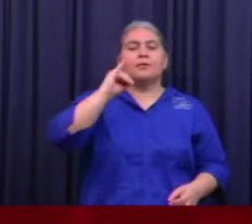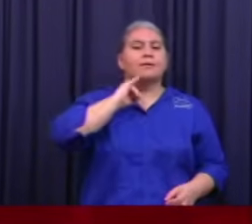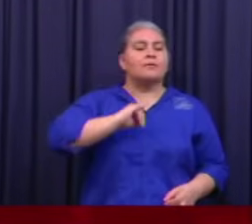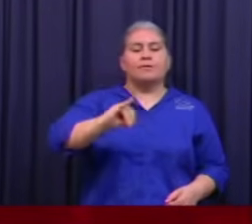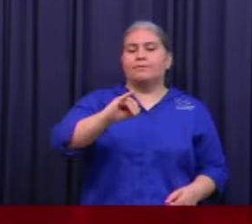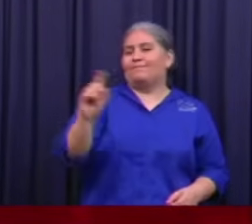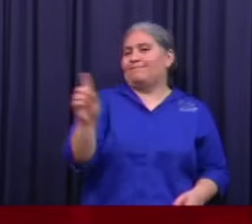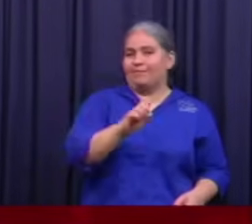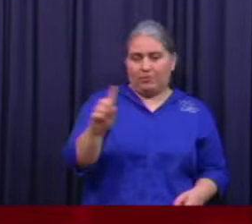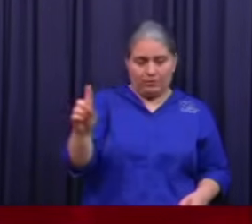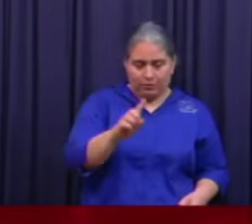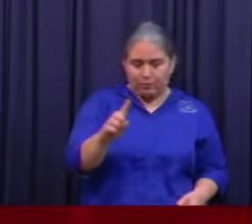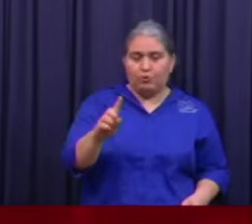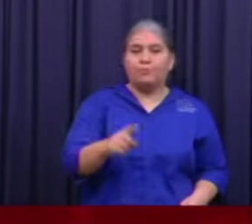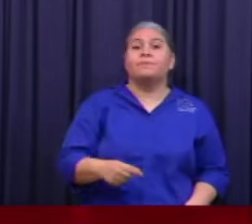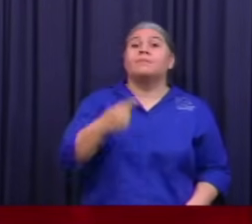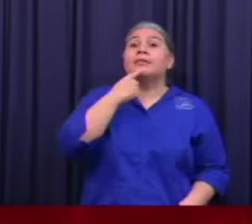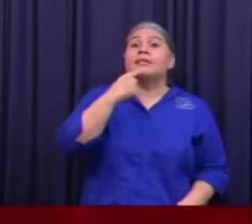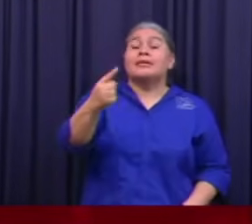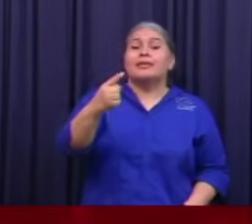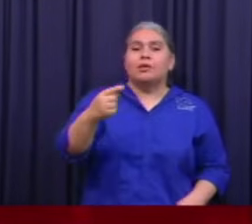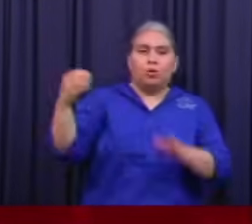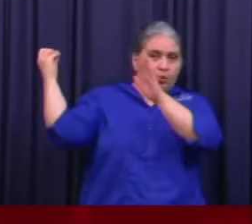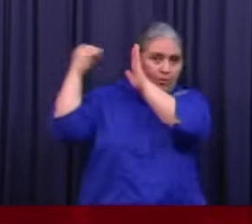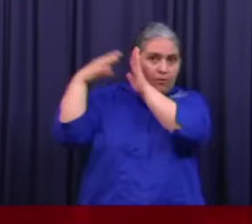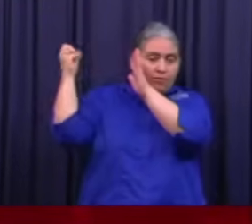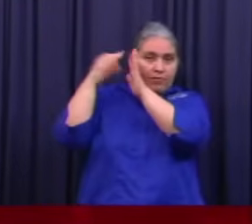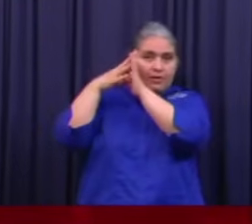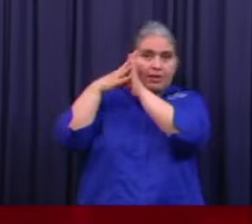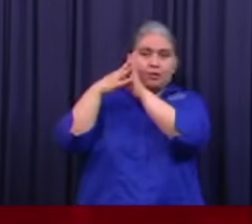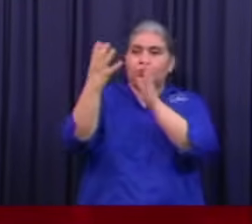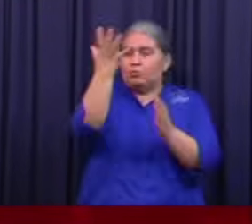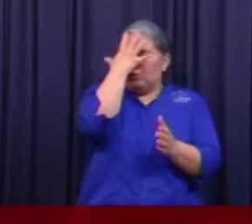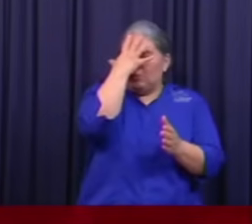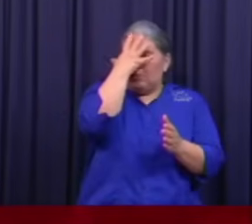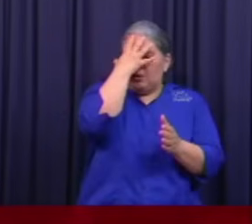cometido no se metió en la procesión él